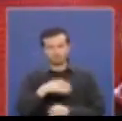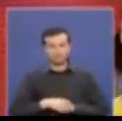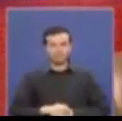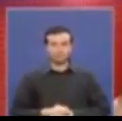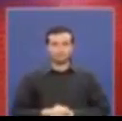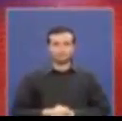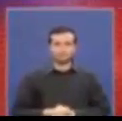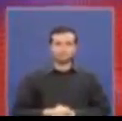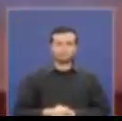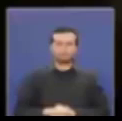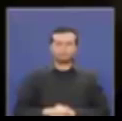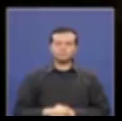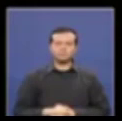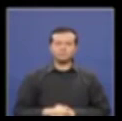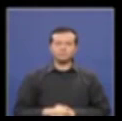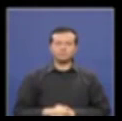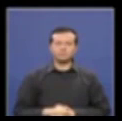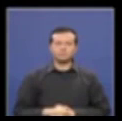escándalo.